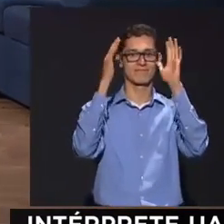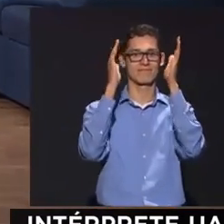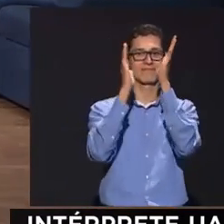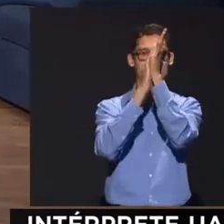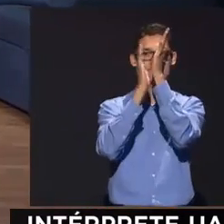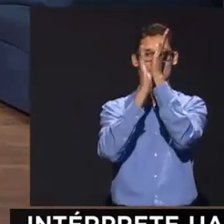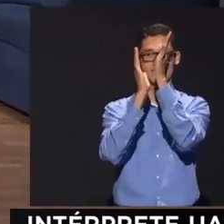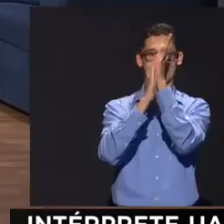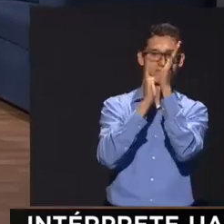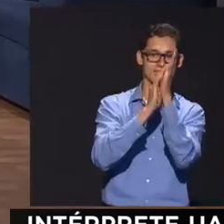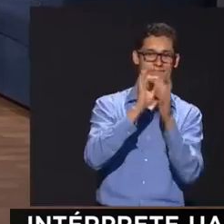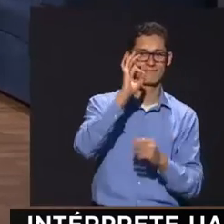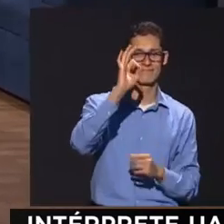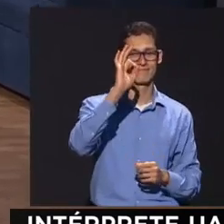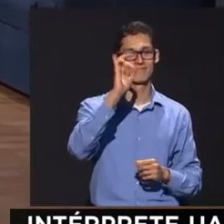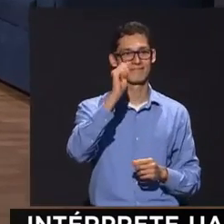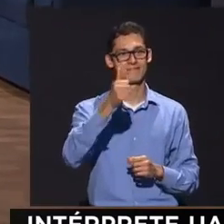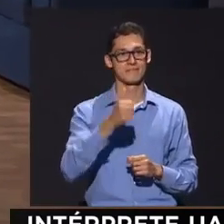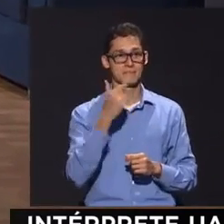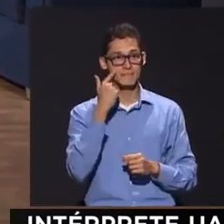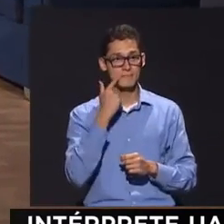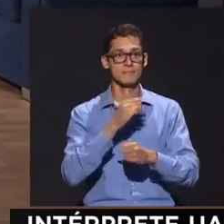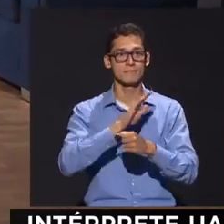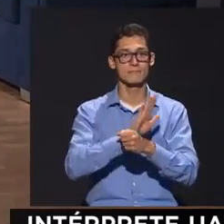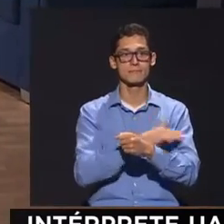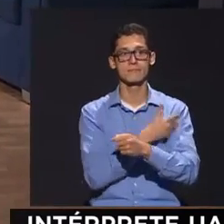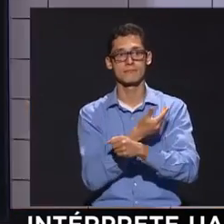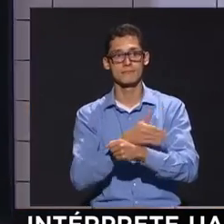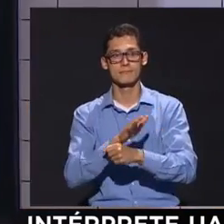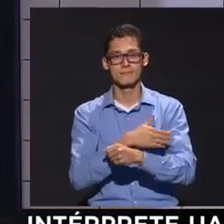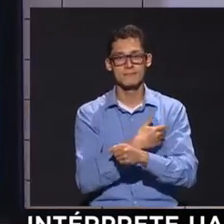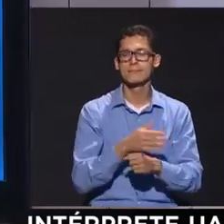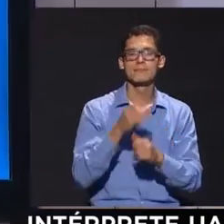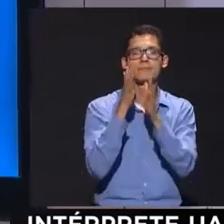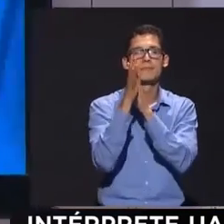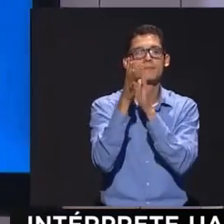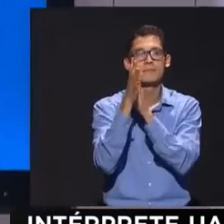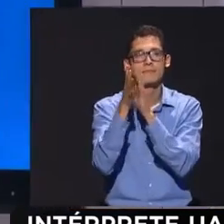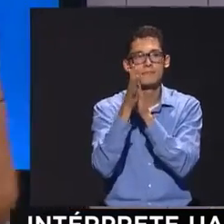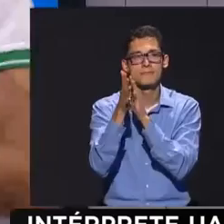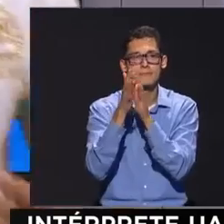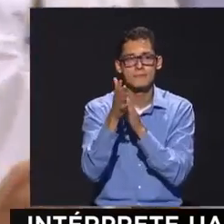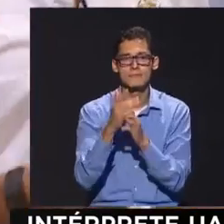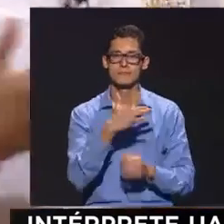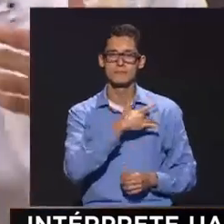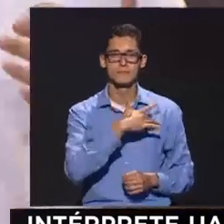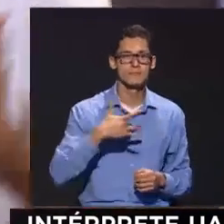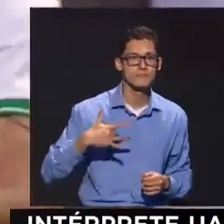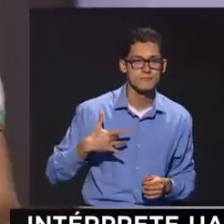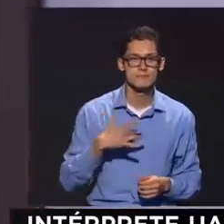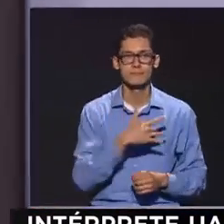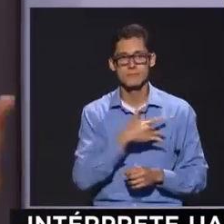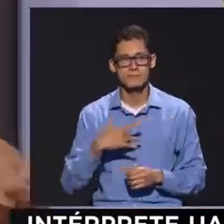ahora bueno esta es una canción que tiene un mensaje de de salud un mensaje de